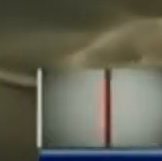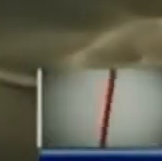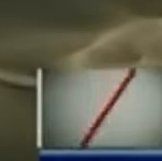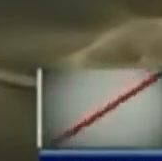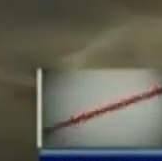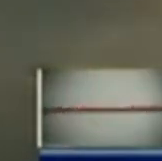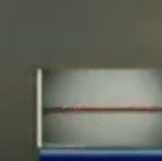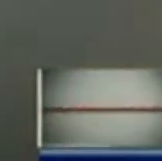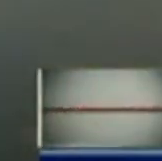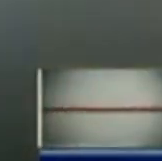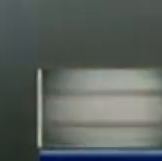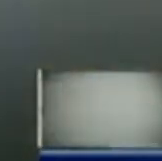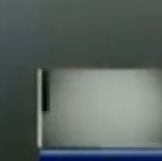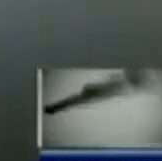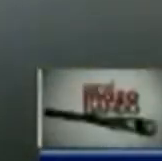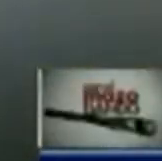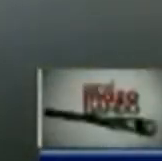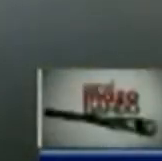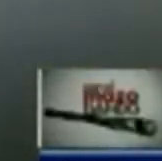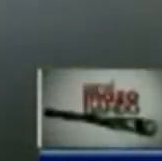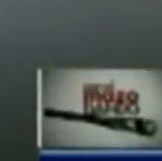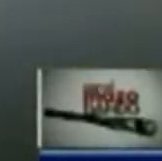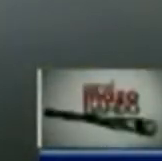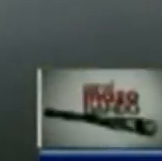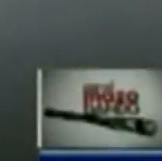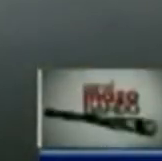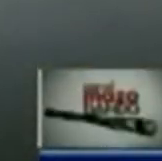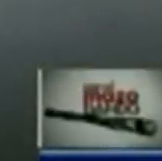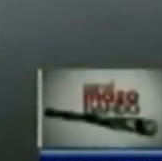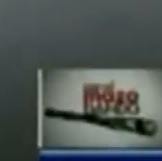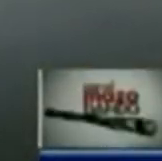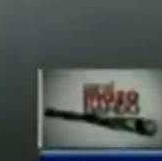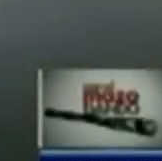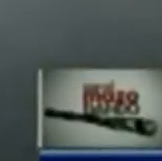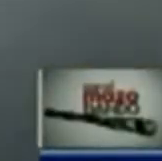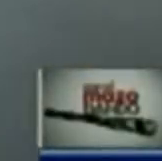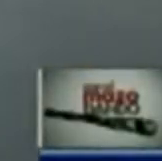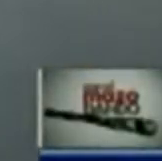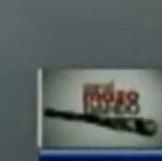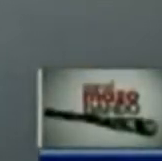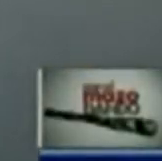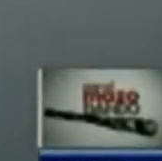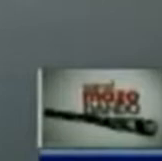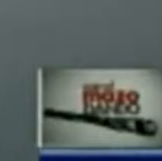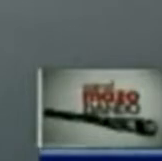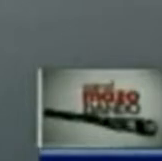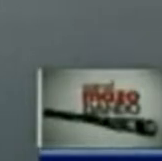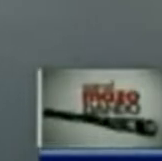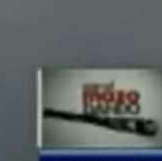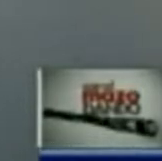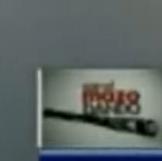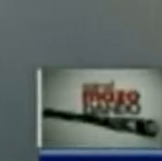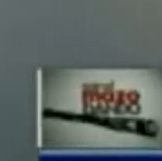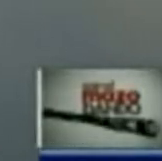huracanada pa' apagar el sol cuando nos llegue la mañana